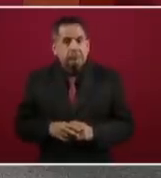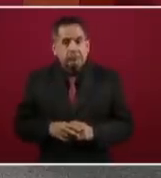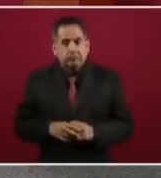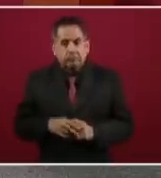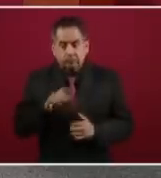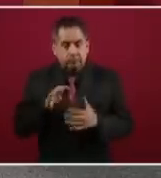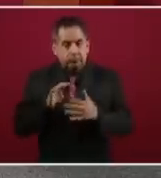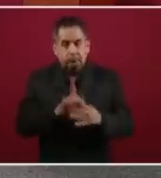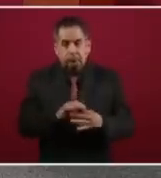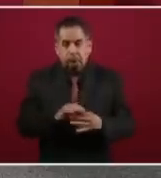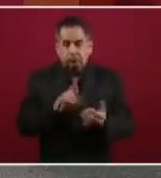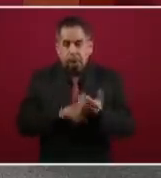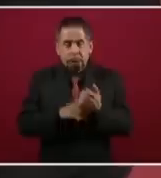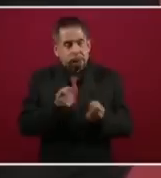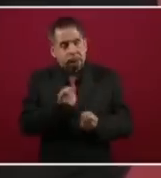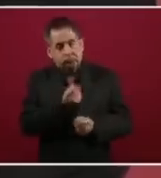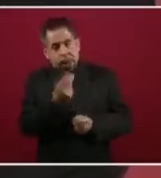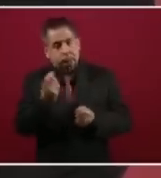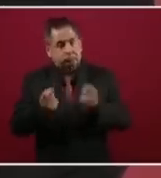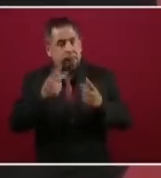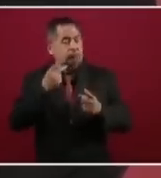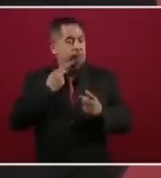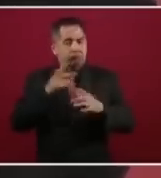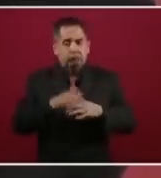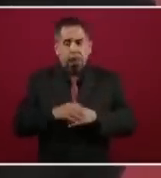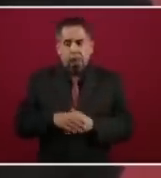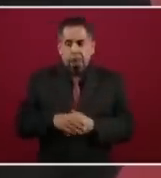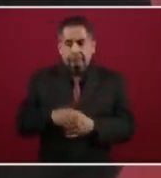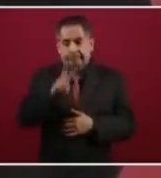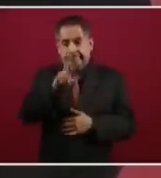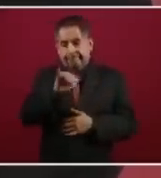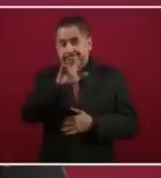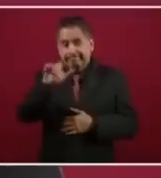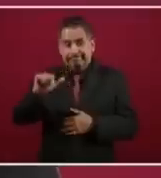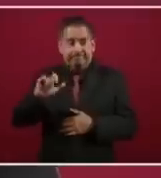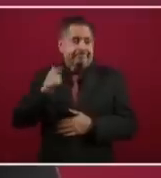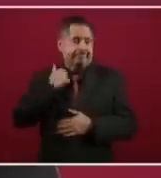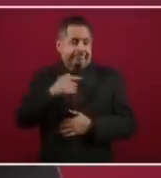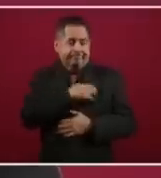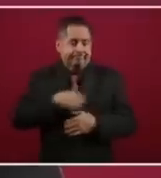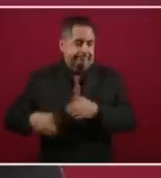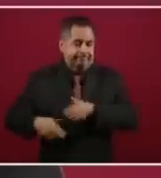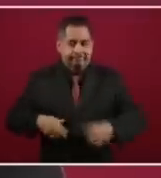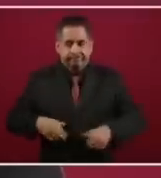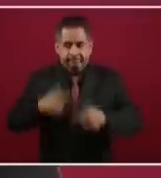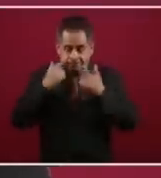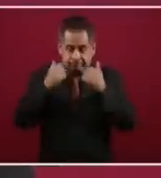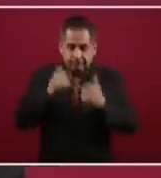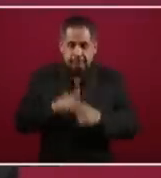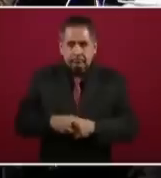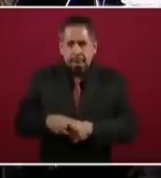tiene que ver con algunos políticos. Villa lloraba, López Portillo,